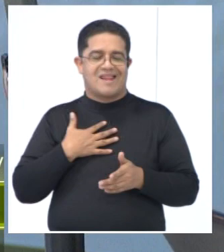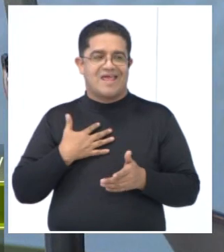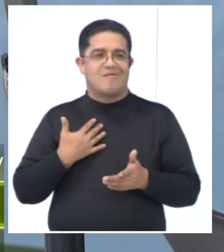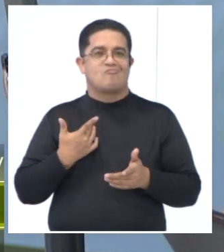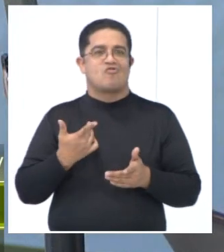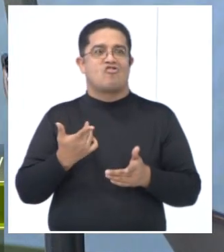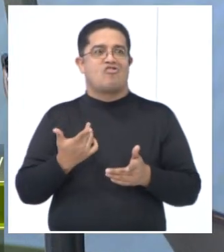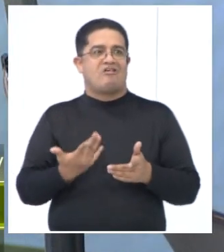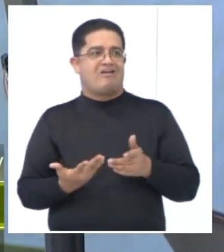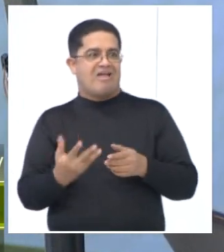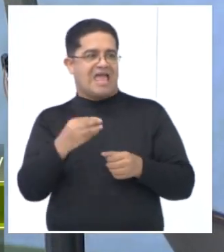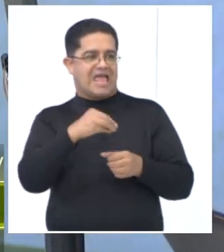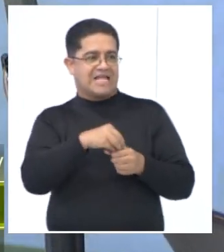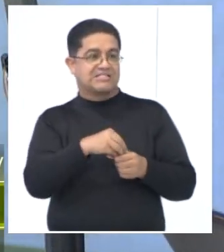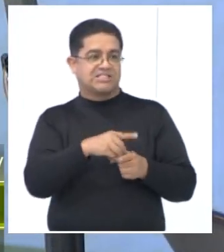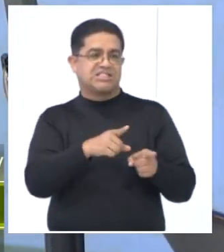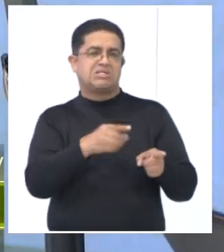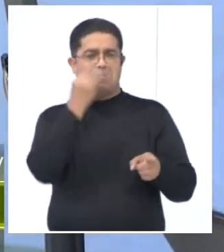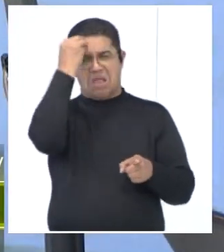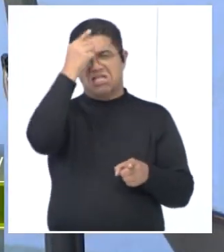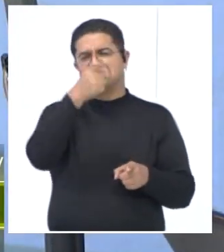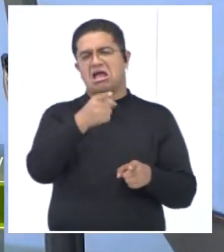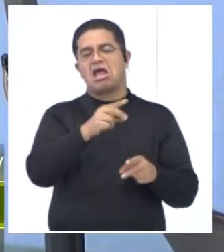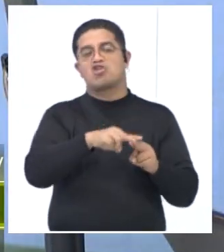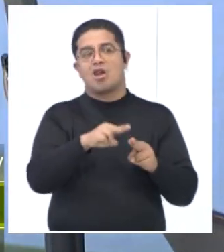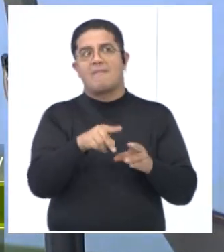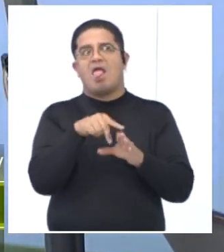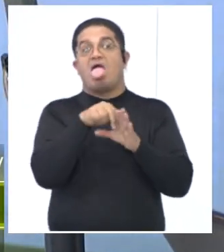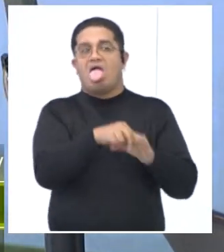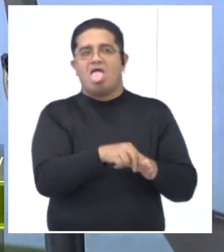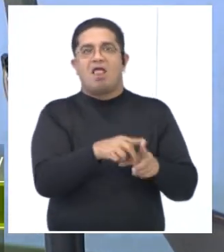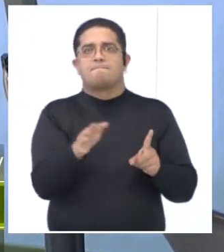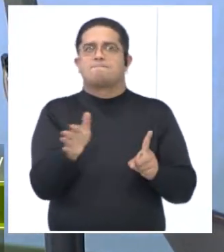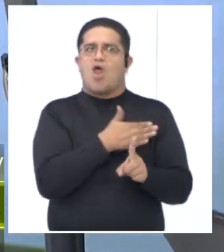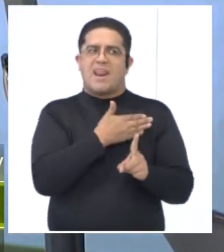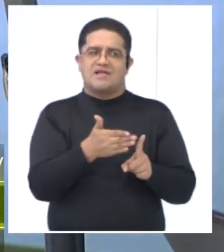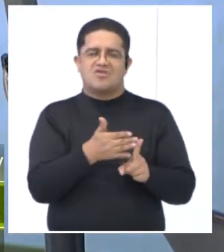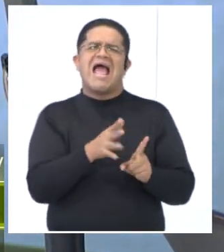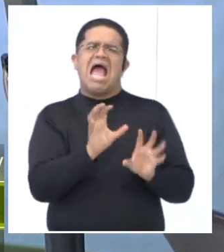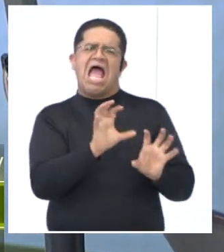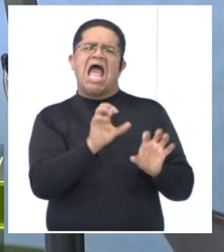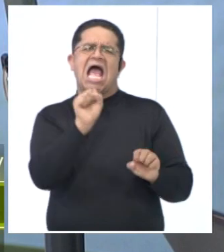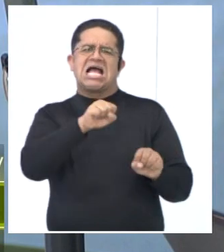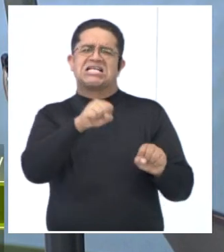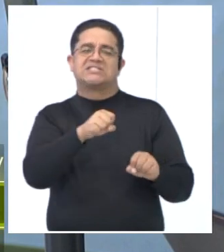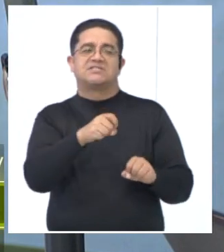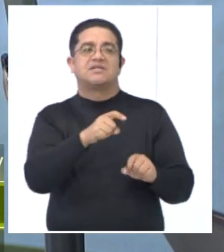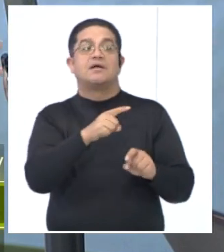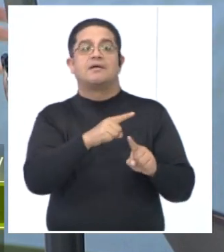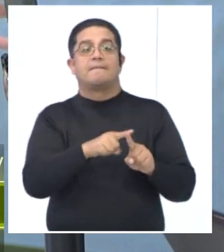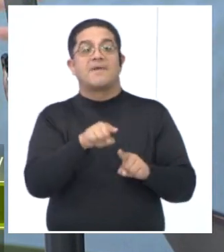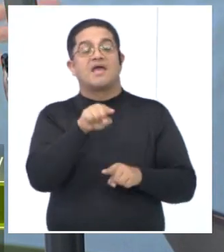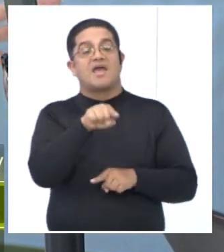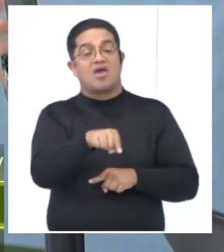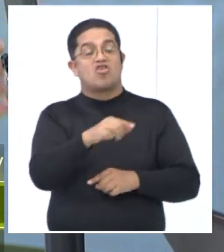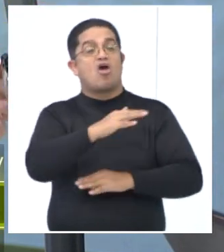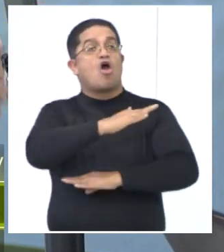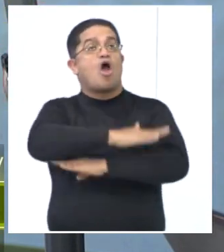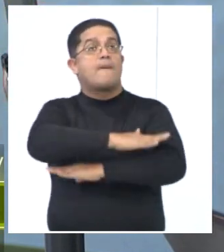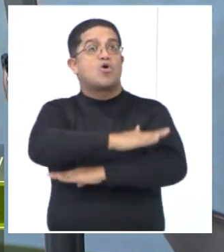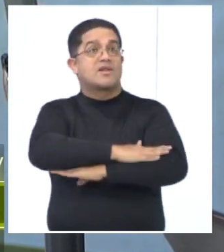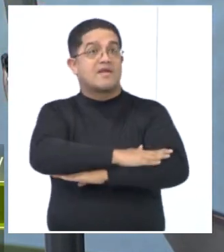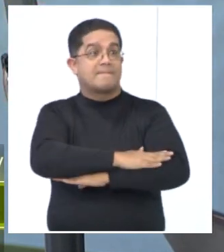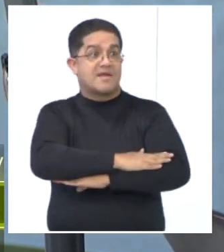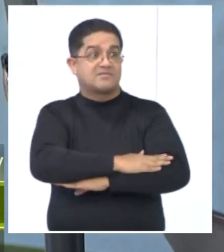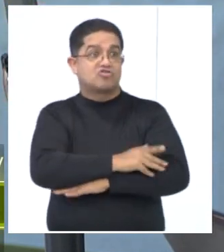normalizan muchos comportamientos que son denigrantes, violentos. Entonces, en la medida que estos comportamientos sean así